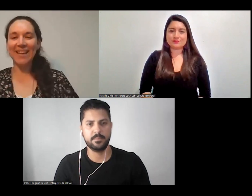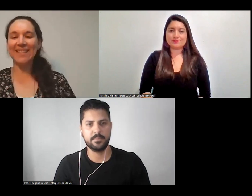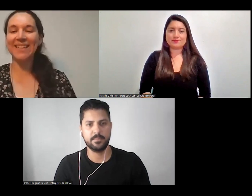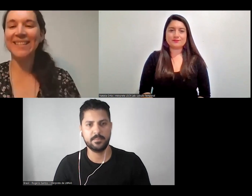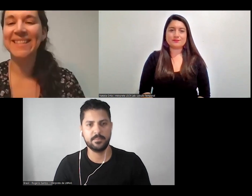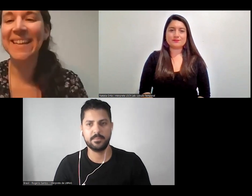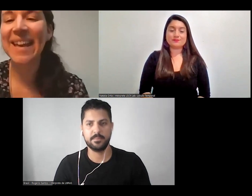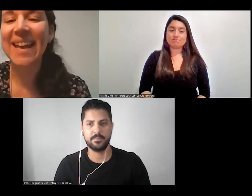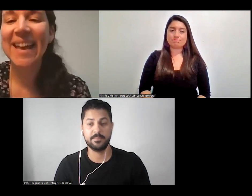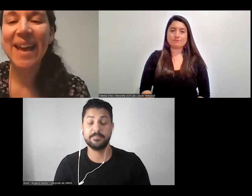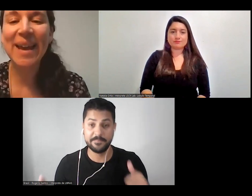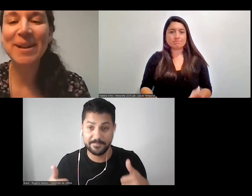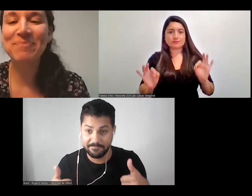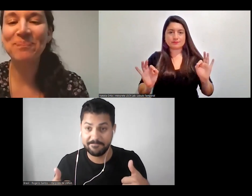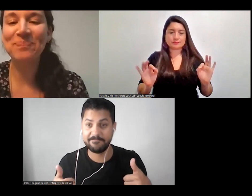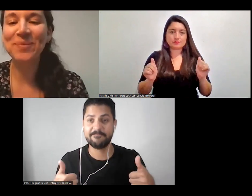Ahí sí.